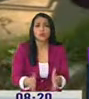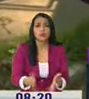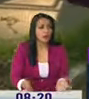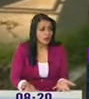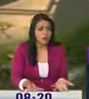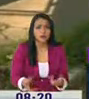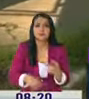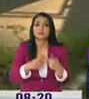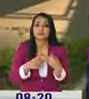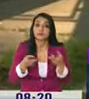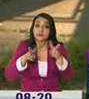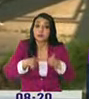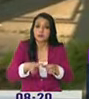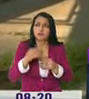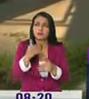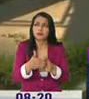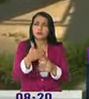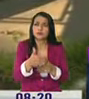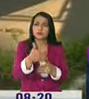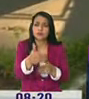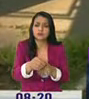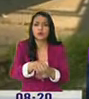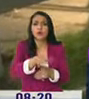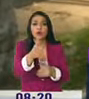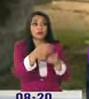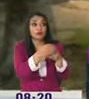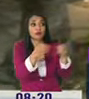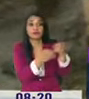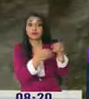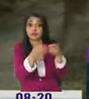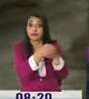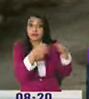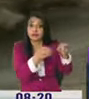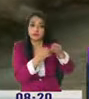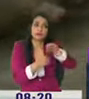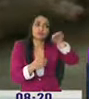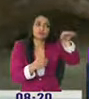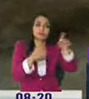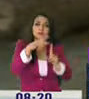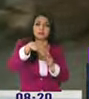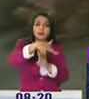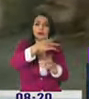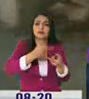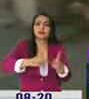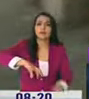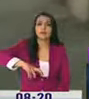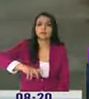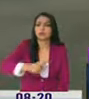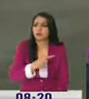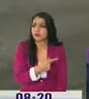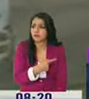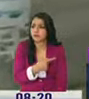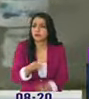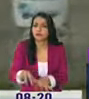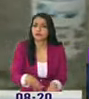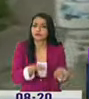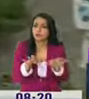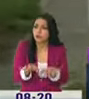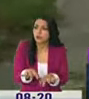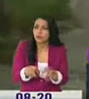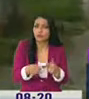También más adelante en otra oficina por atrás del parque se robaron así mismo unas